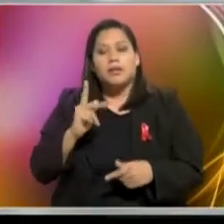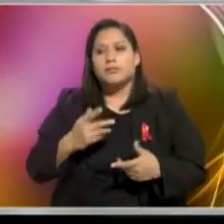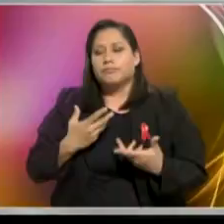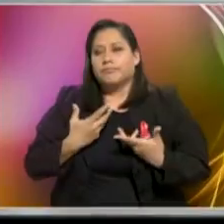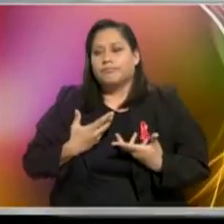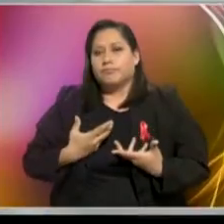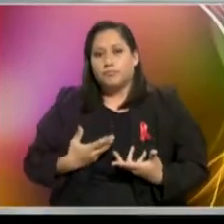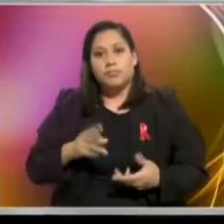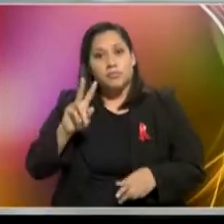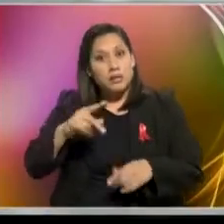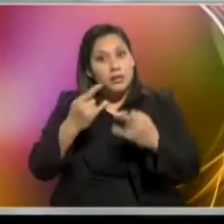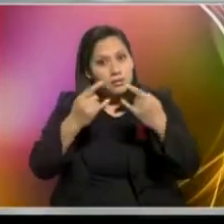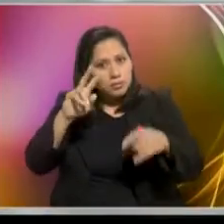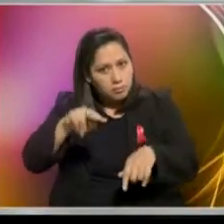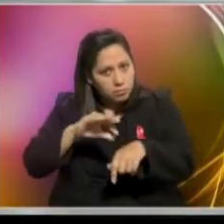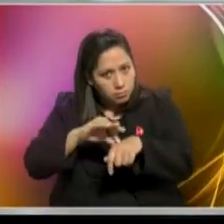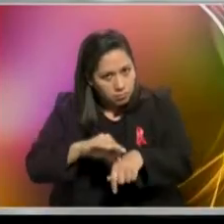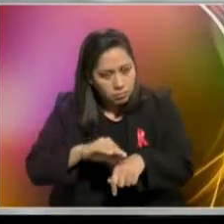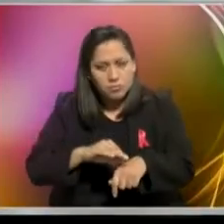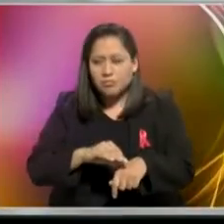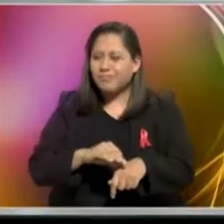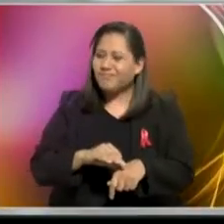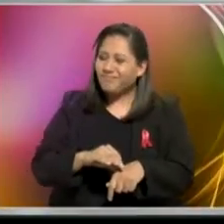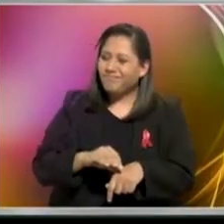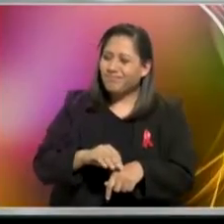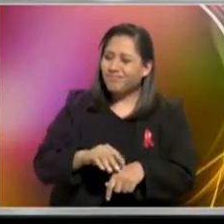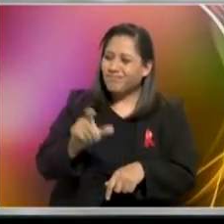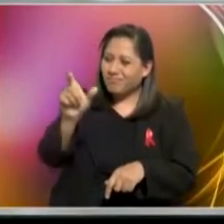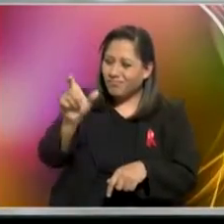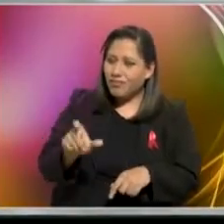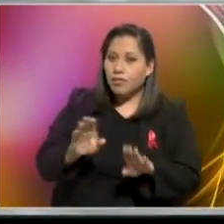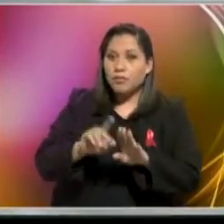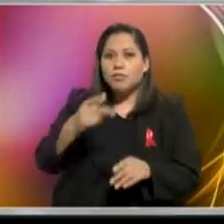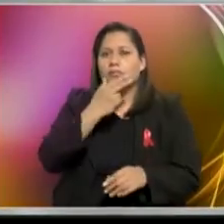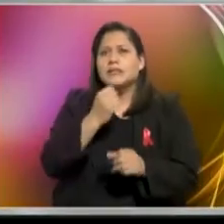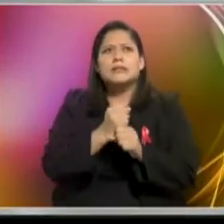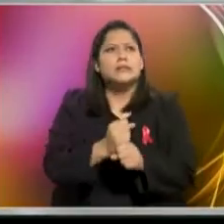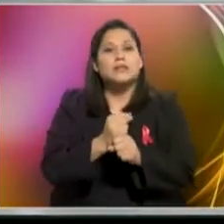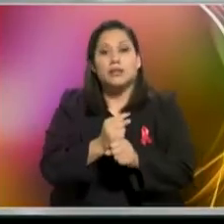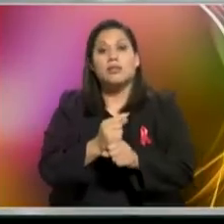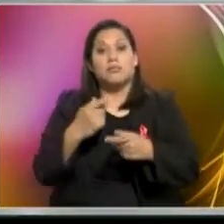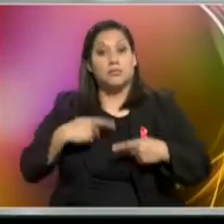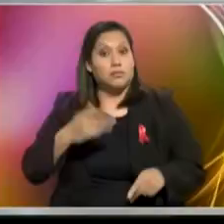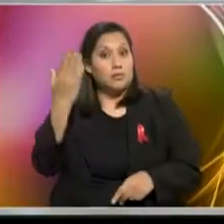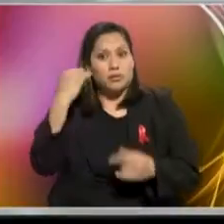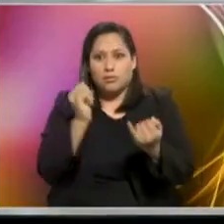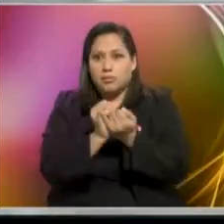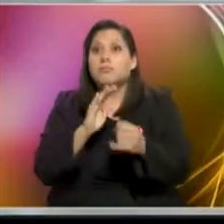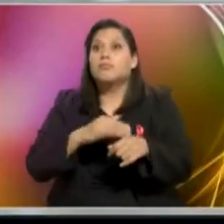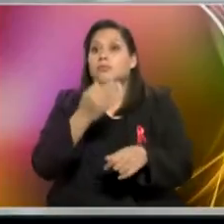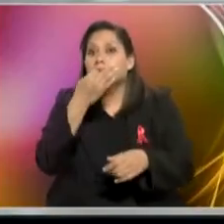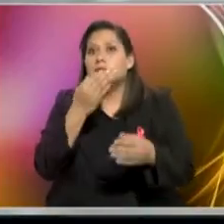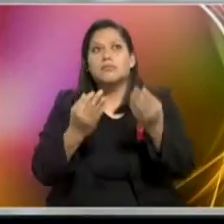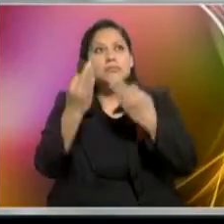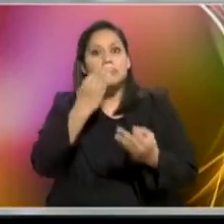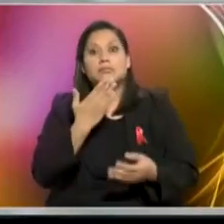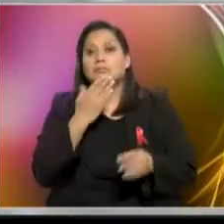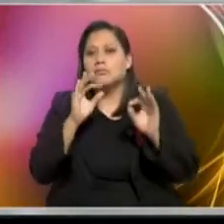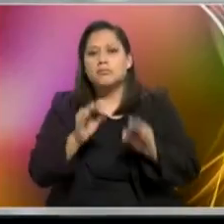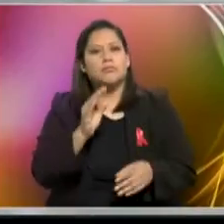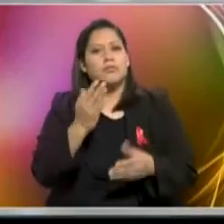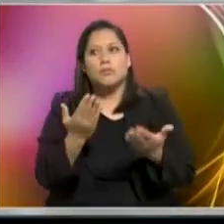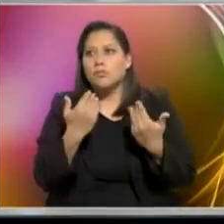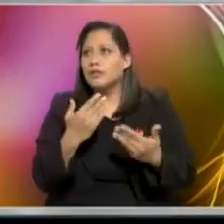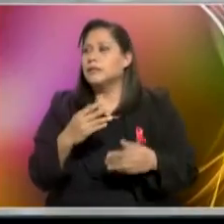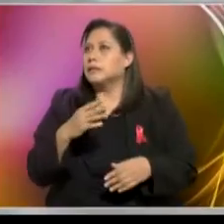muy real. Es un personaje que refleja muchas cosas y tal vez la frustración que en ese entonces muchas personas Sí. sentían por no tener tratamientos adecuados para el